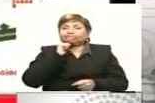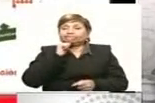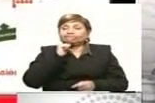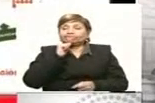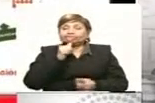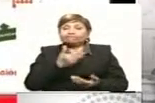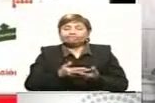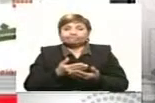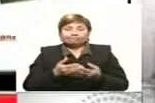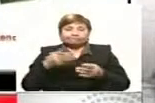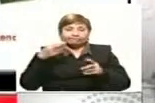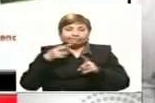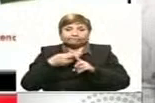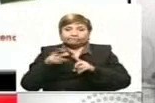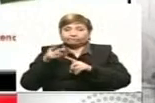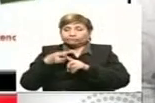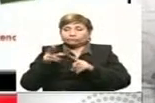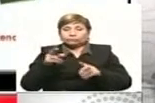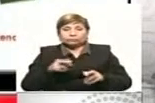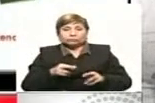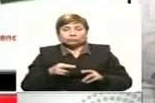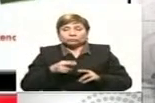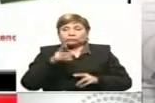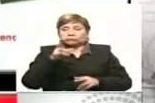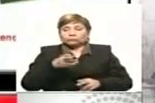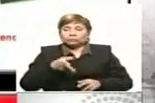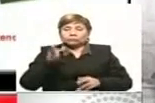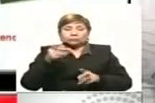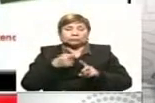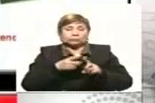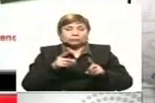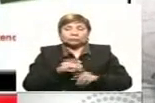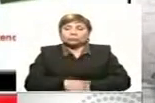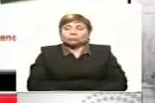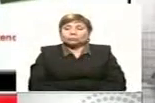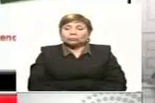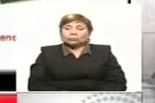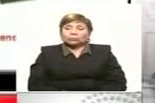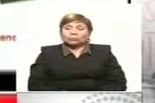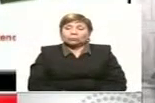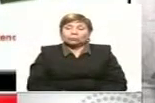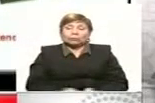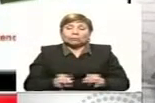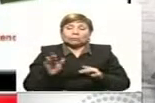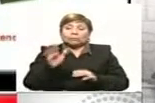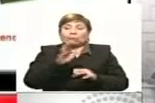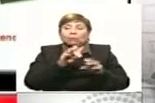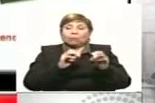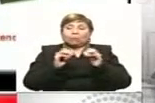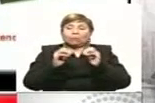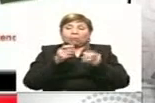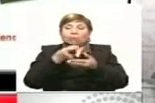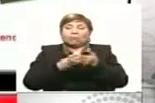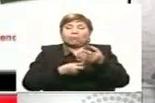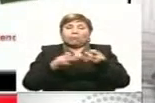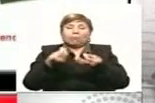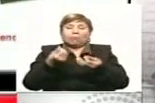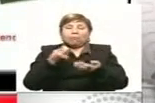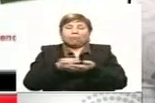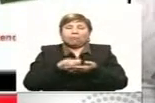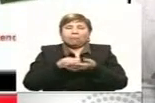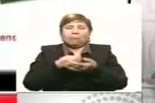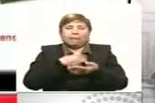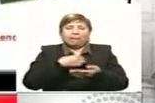que tengan rutas diferentes también en su ejecución presupuestal, y